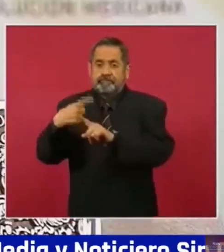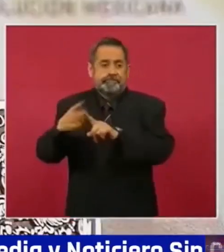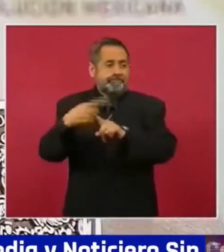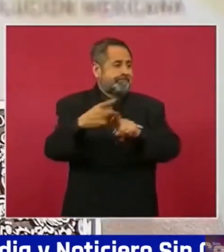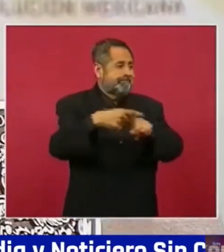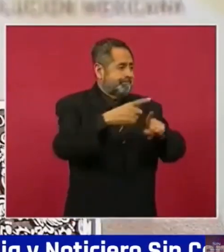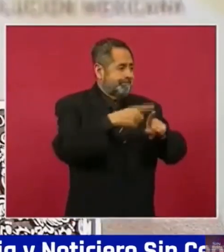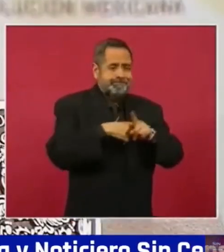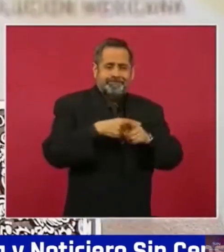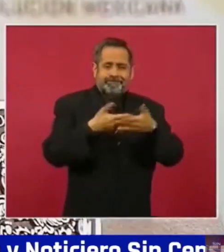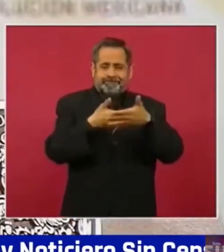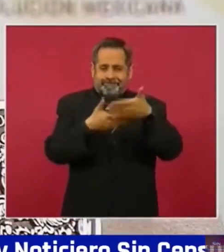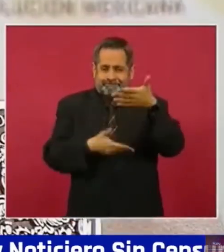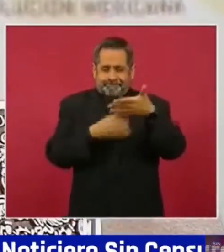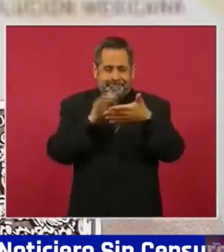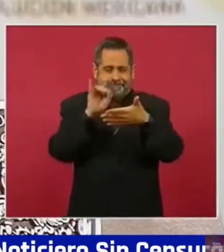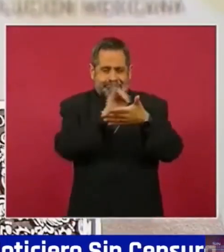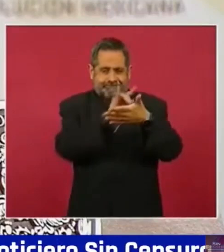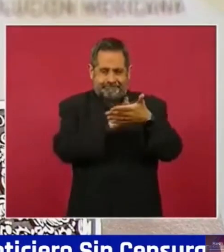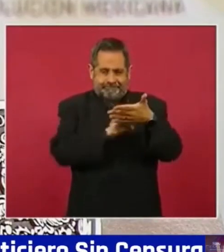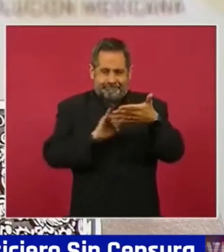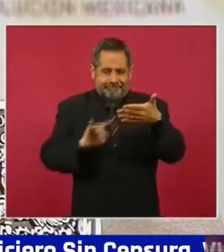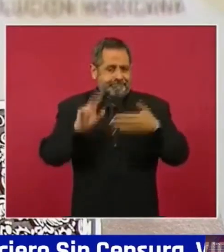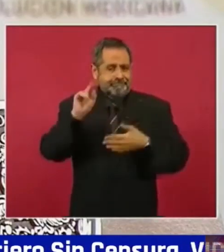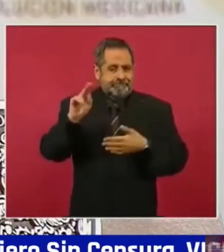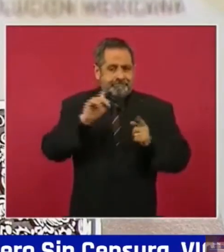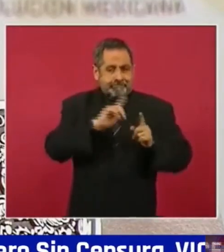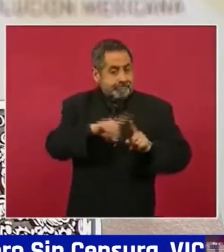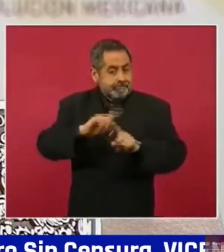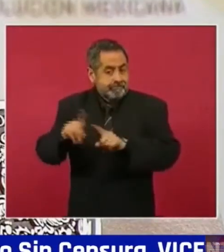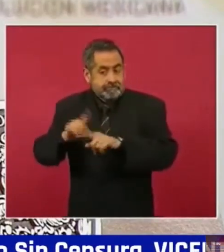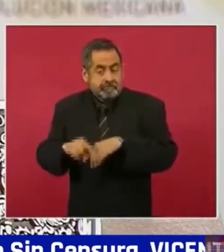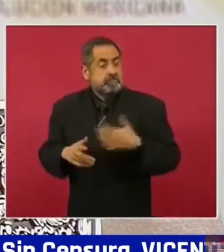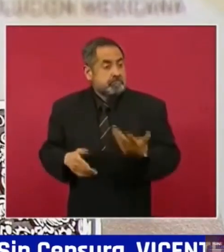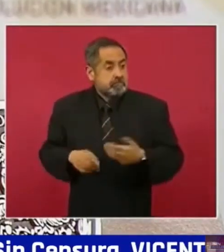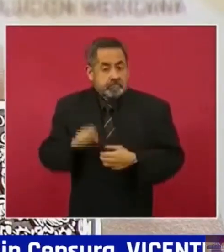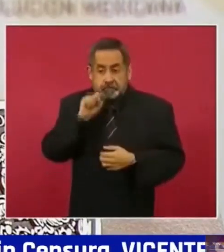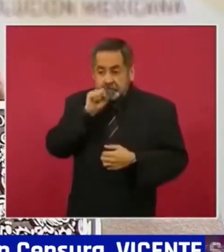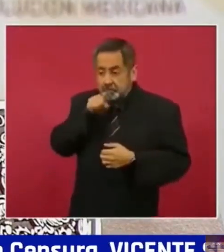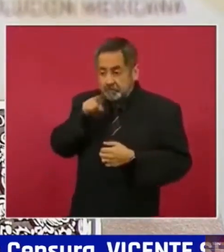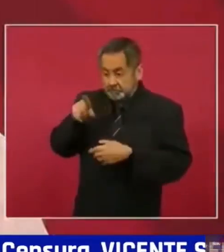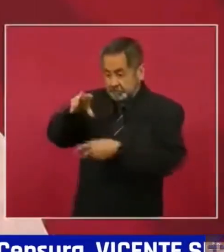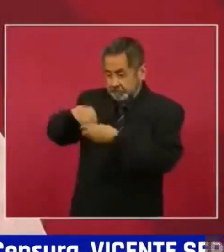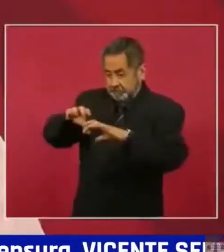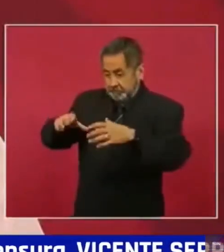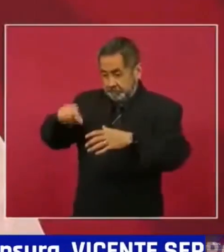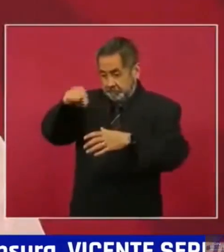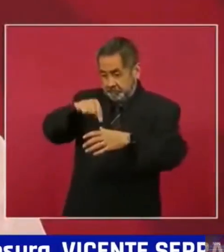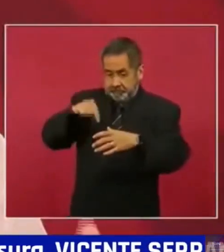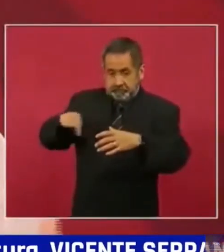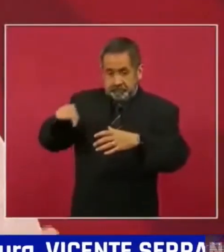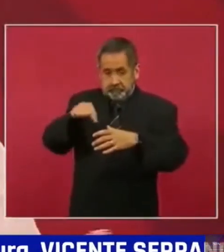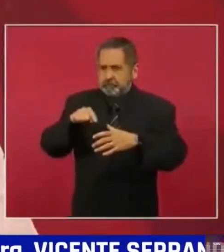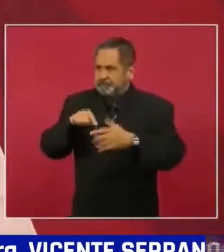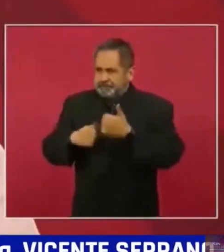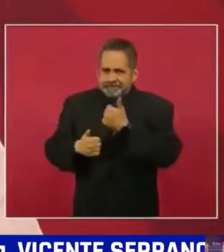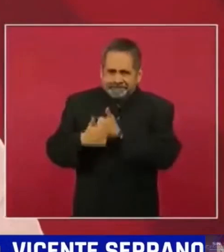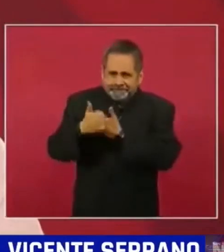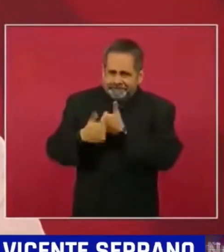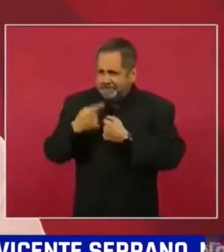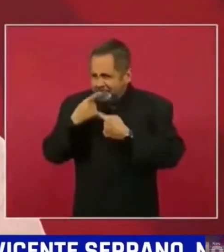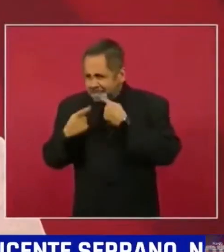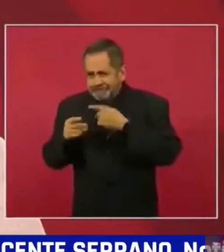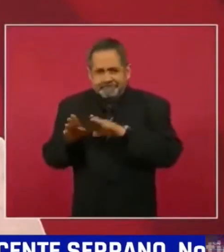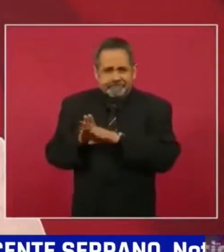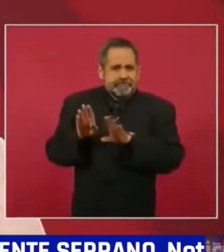el hecho de que en varias de las secciones incluso hubo competencia, donde